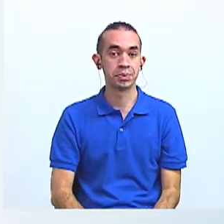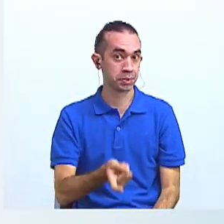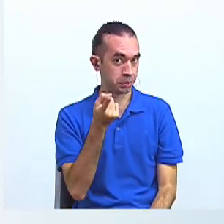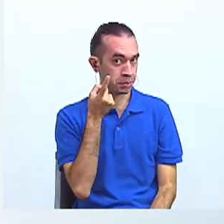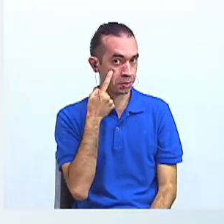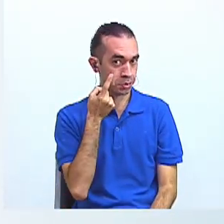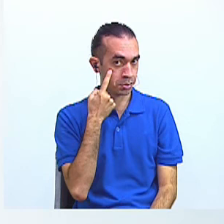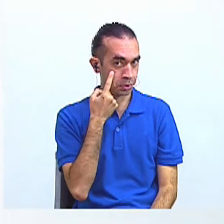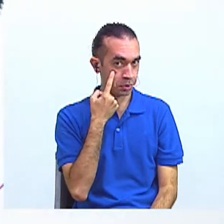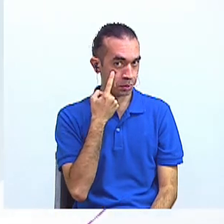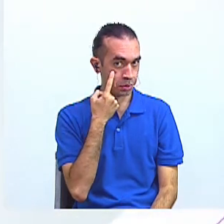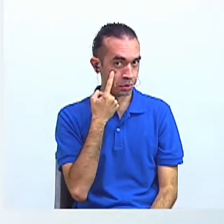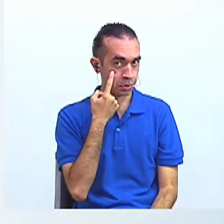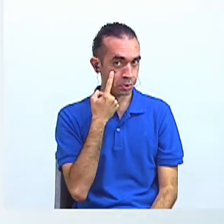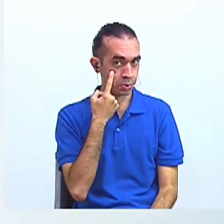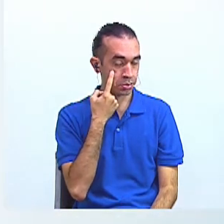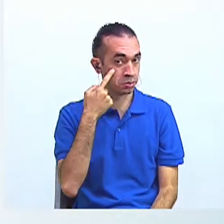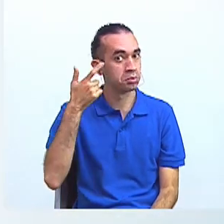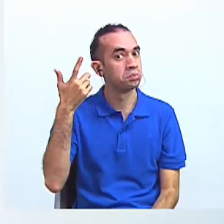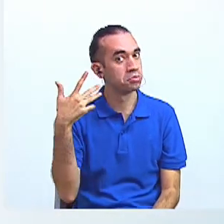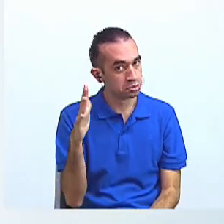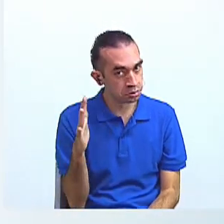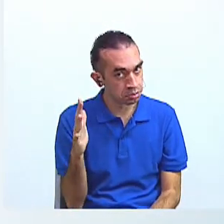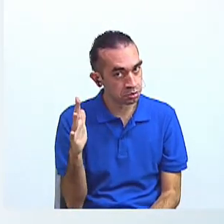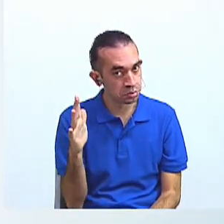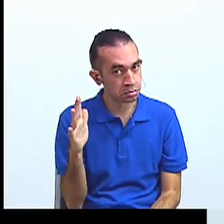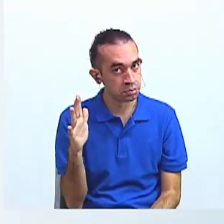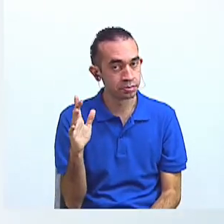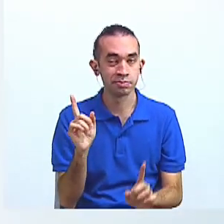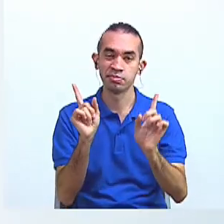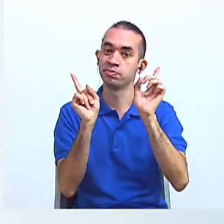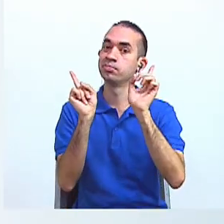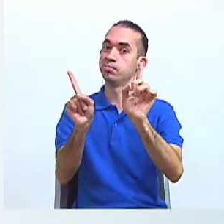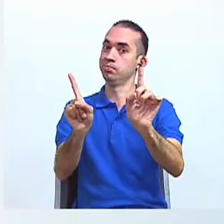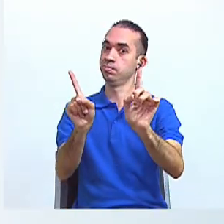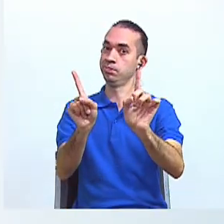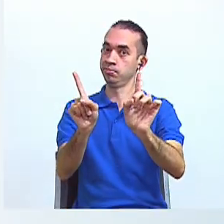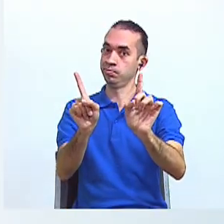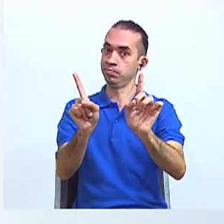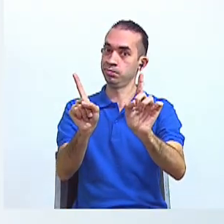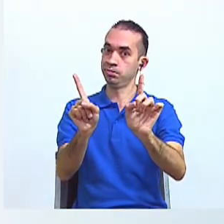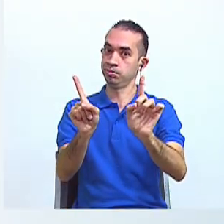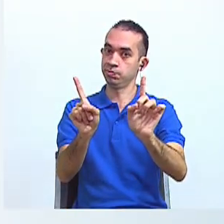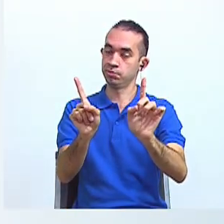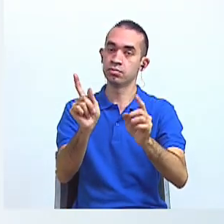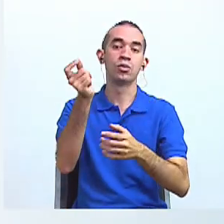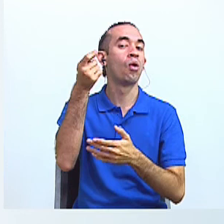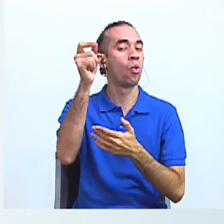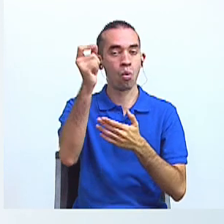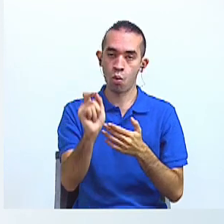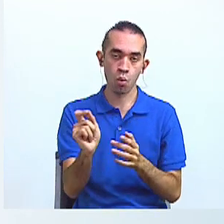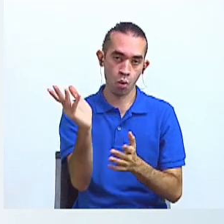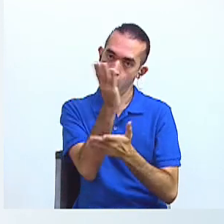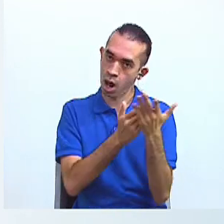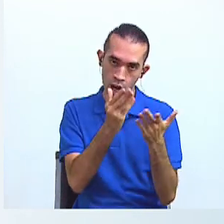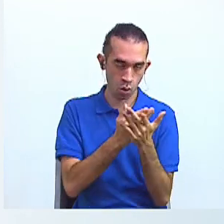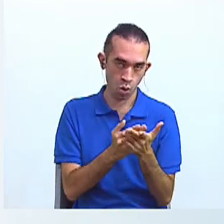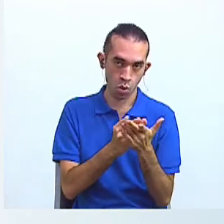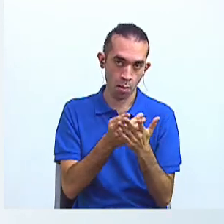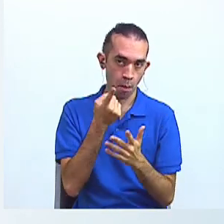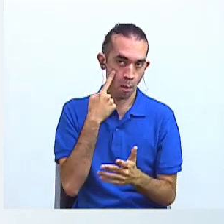Fíjese, parecen, pero no se tildan los siguientes